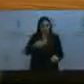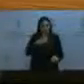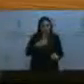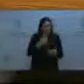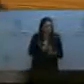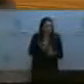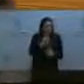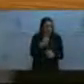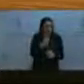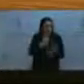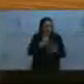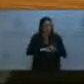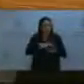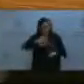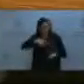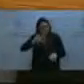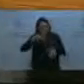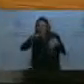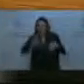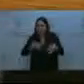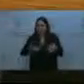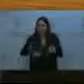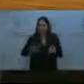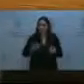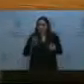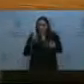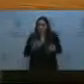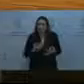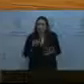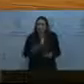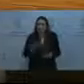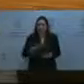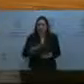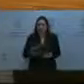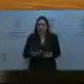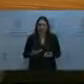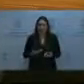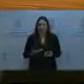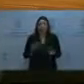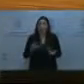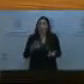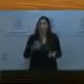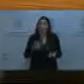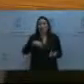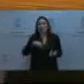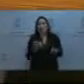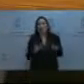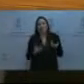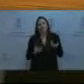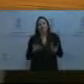son, para nosotros es importante, las garantías, la seguridad. Y, realmente, también valoramos esa